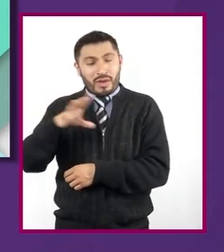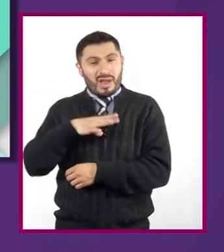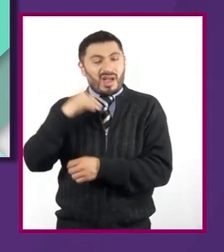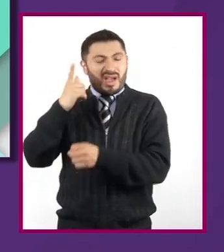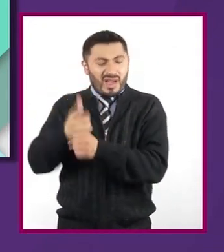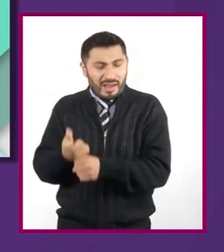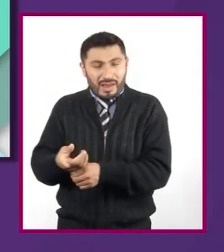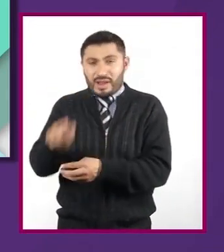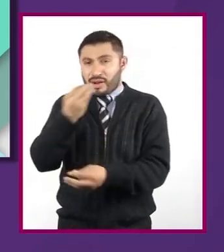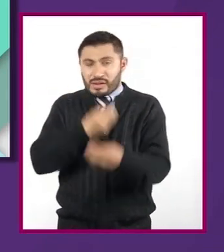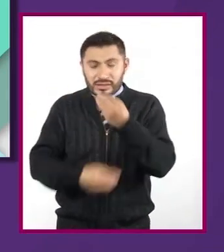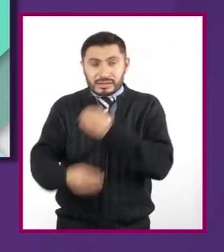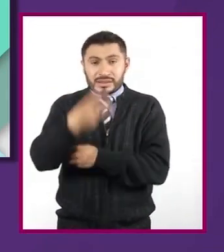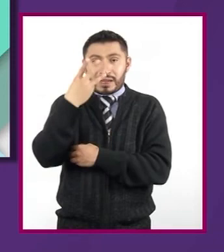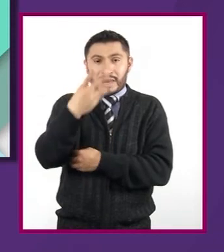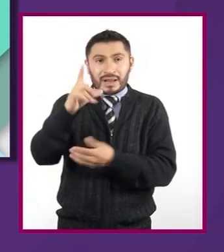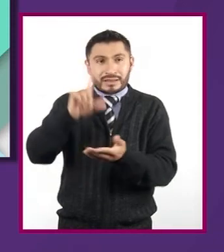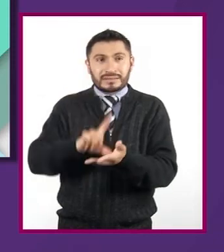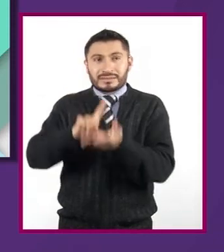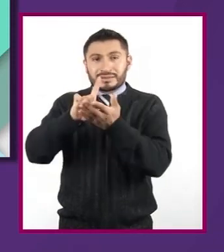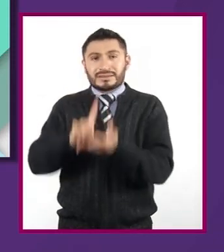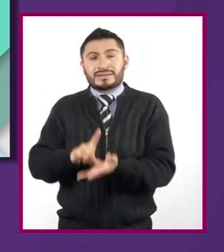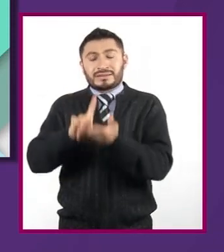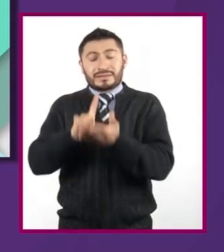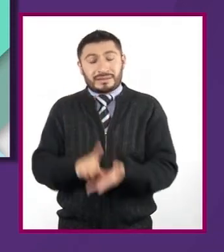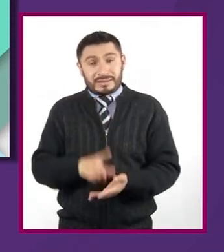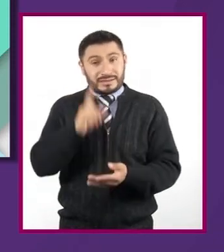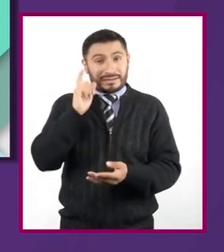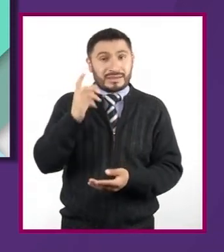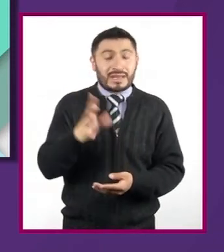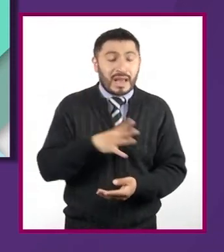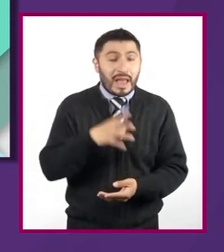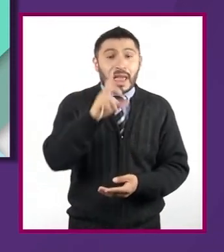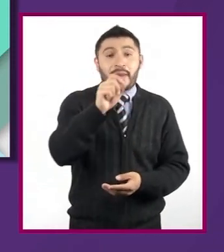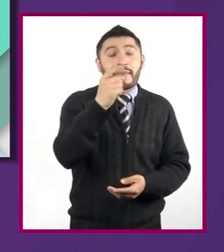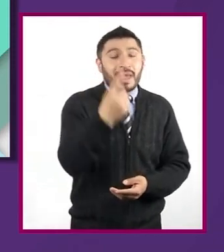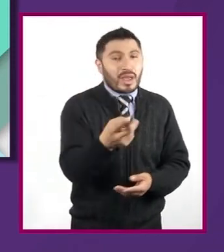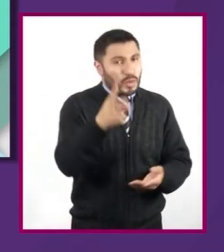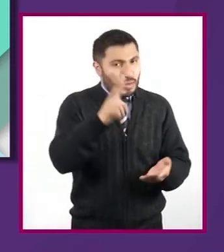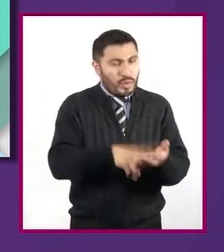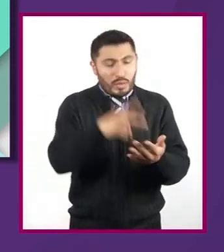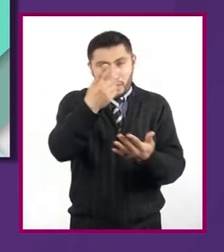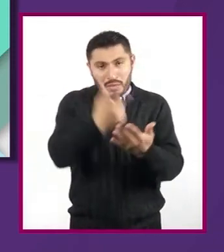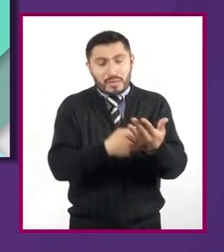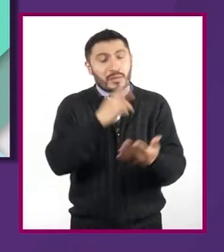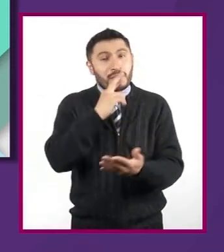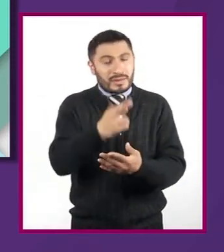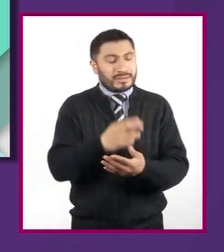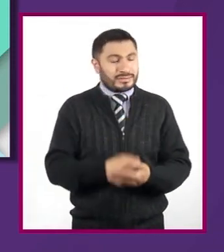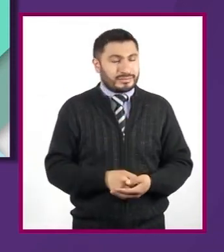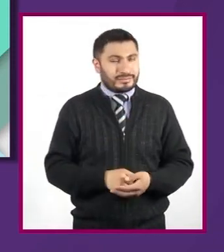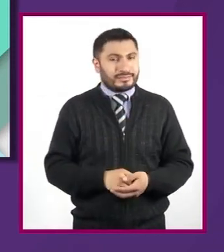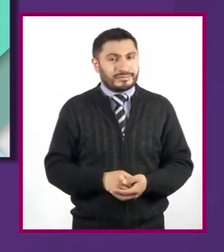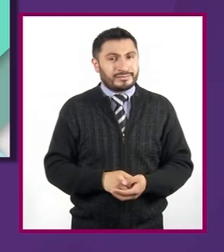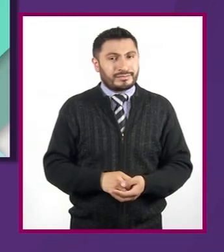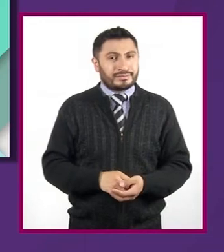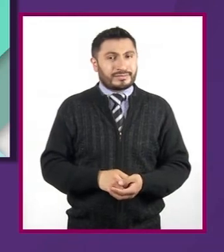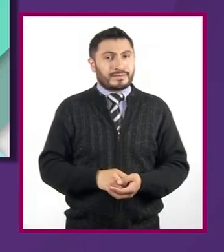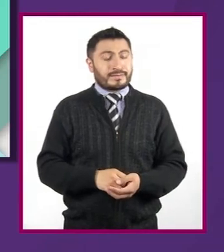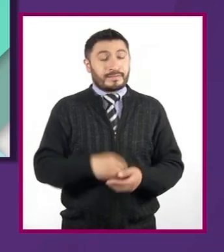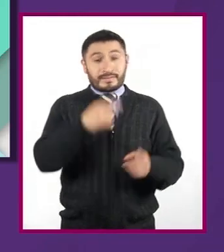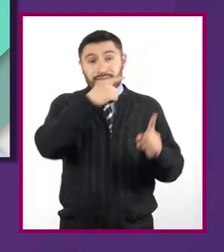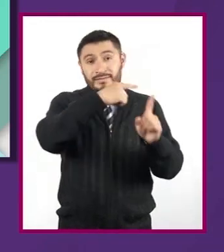en el consumo de 3 litros, ya que son 21 valores en este dato. Se